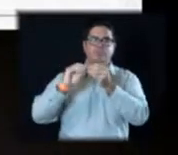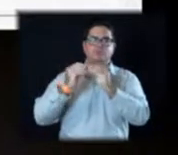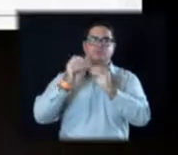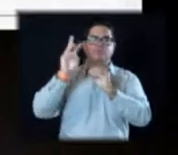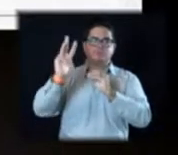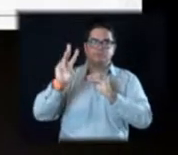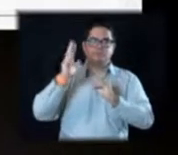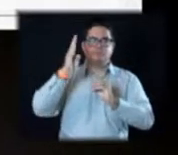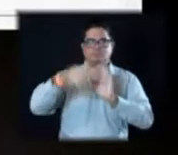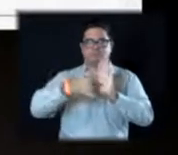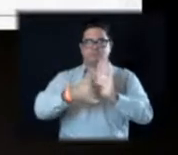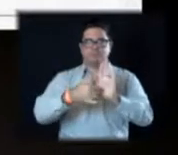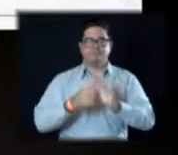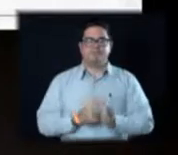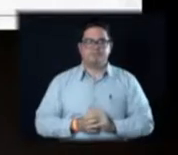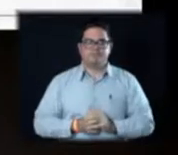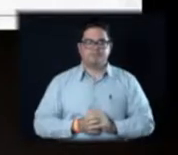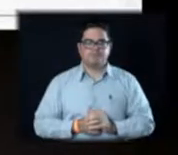diapositiva 6.